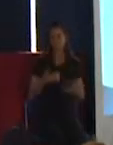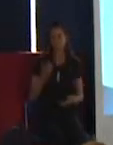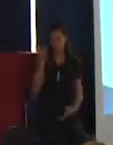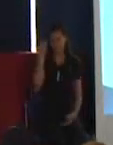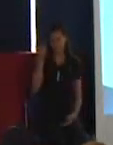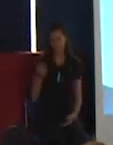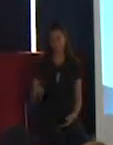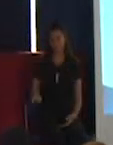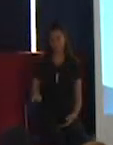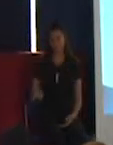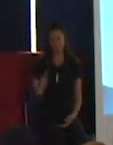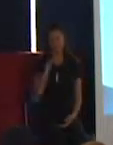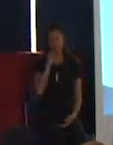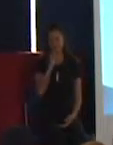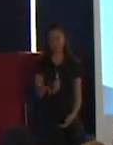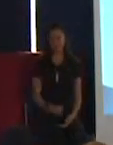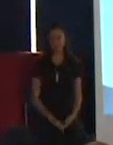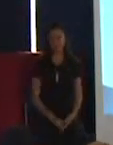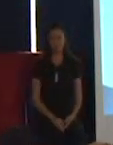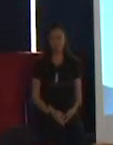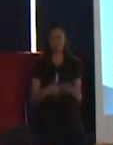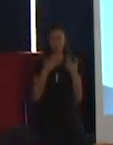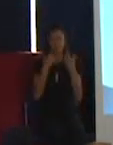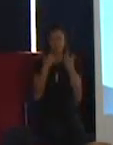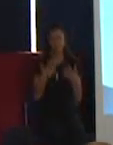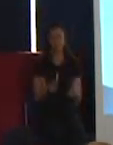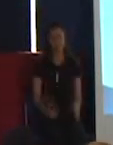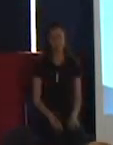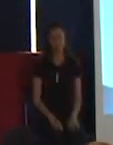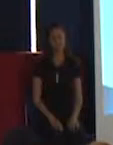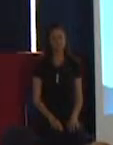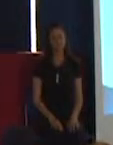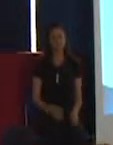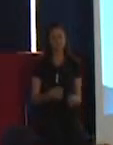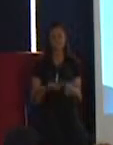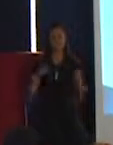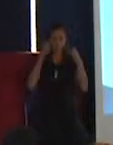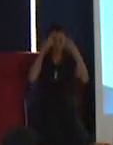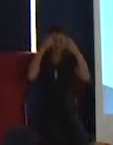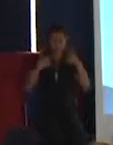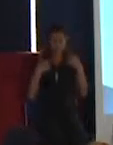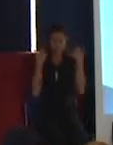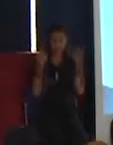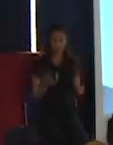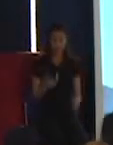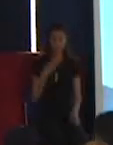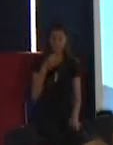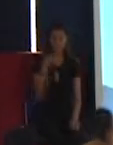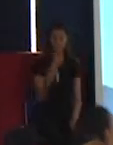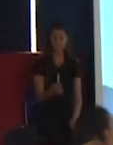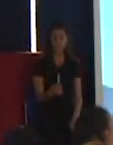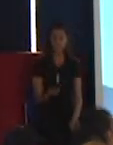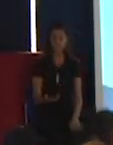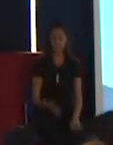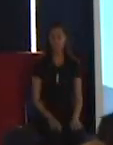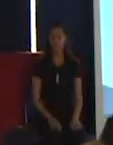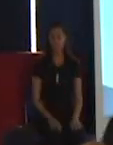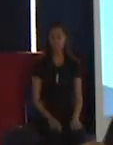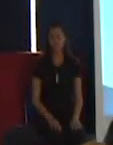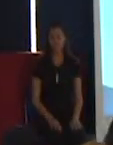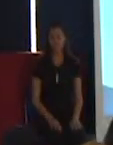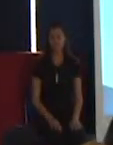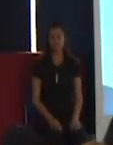Es una cosa bárbara, ¿sí? Pero que el Estado en este momento le está diciendo efectivamente,